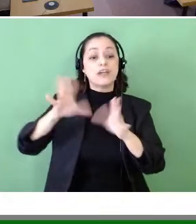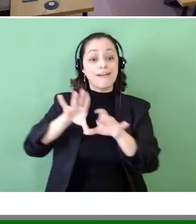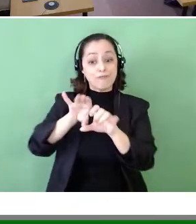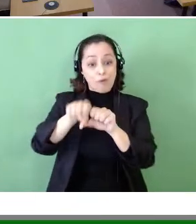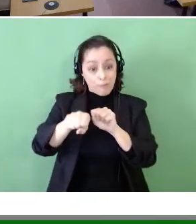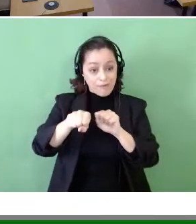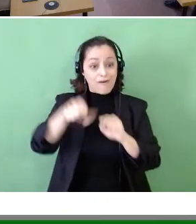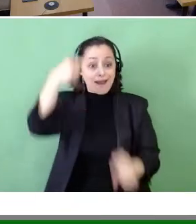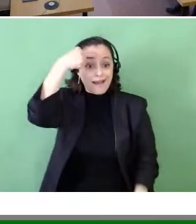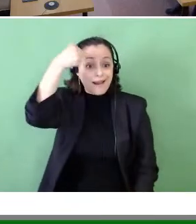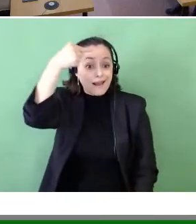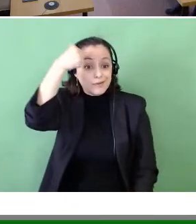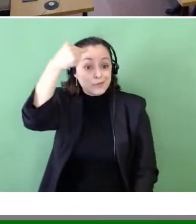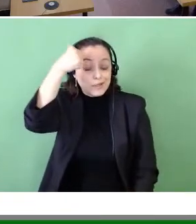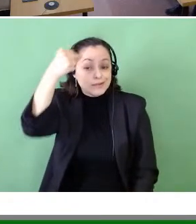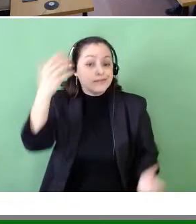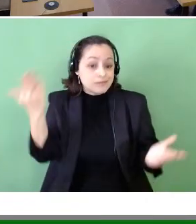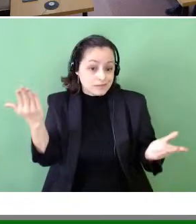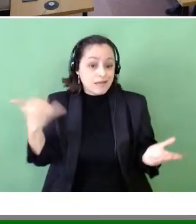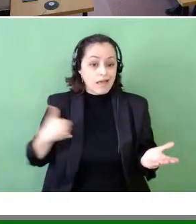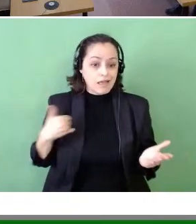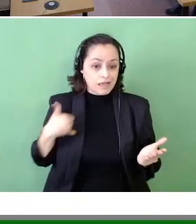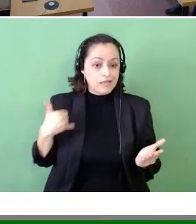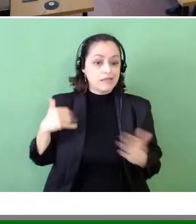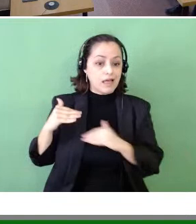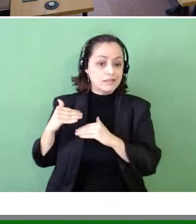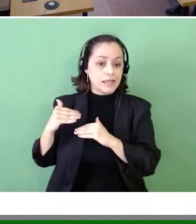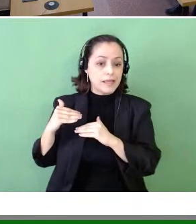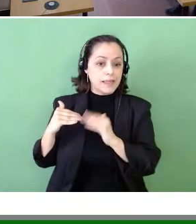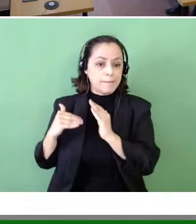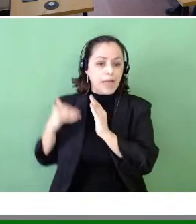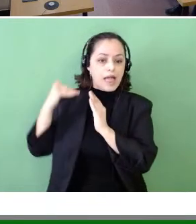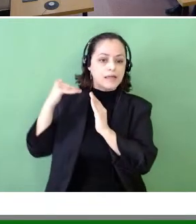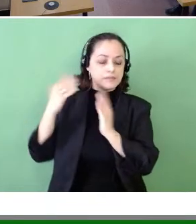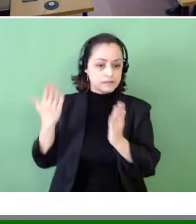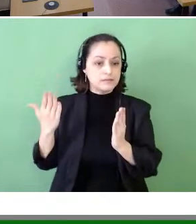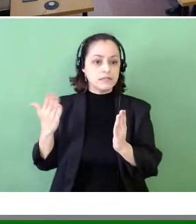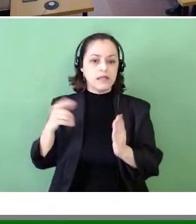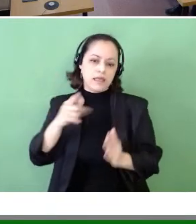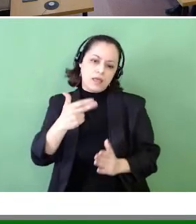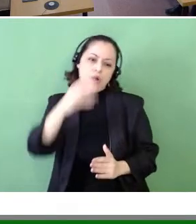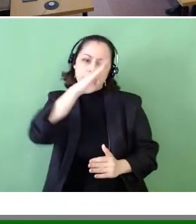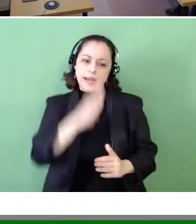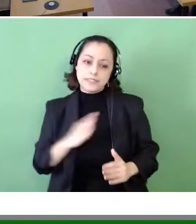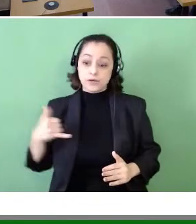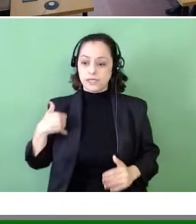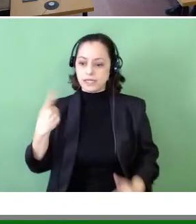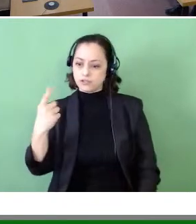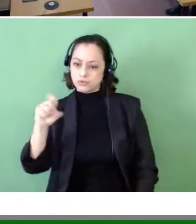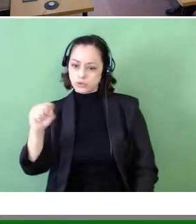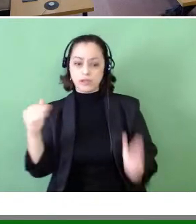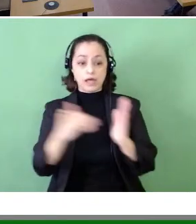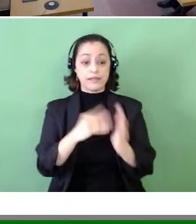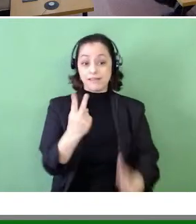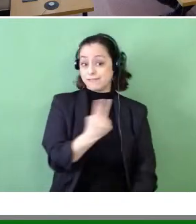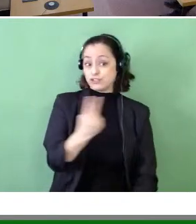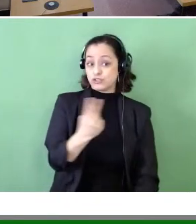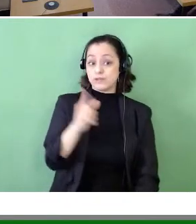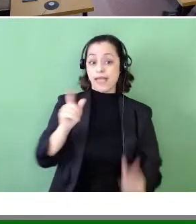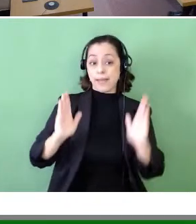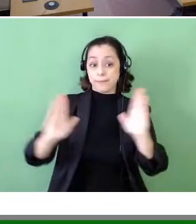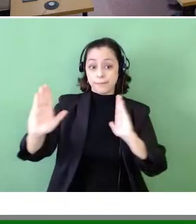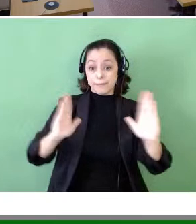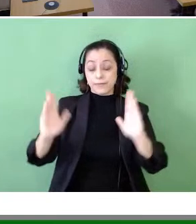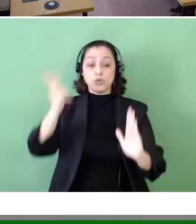ejemplo, que esta edad es común en Brasil, que entre 18 hasta 22 años es una edad